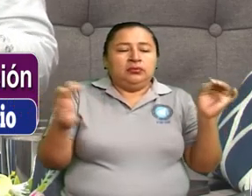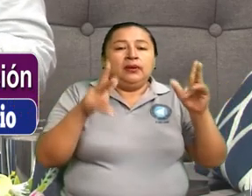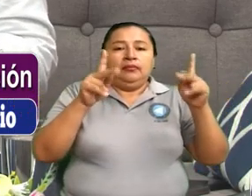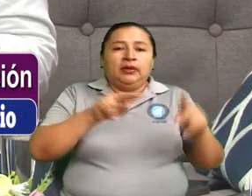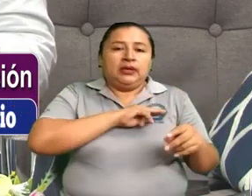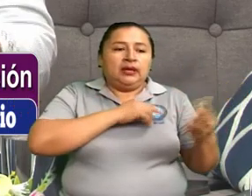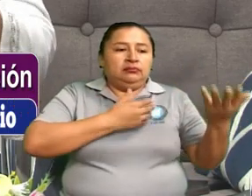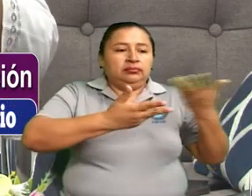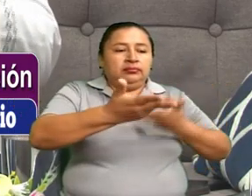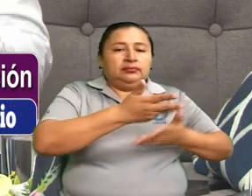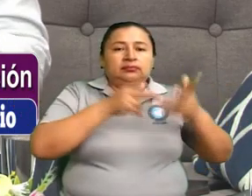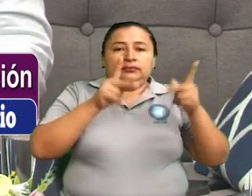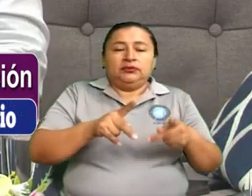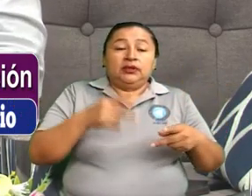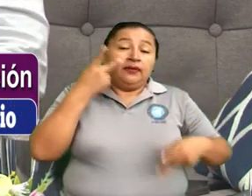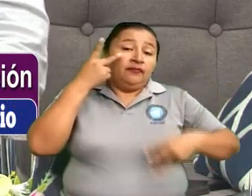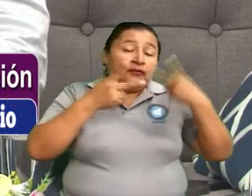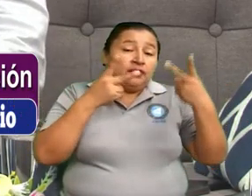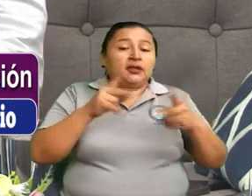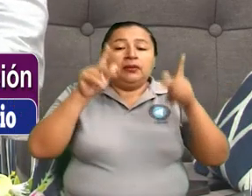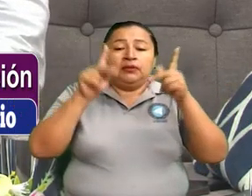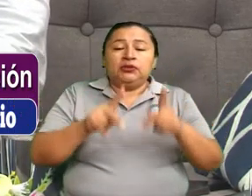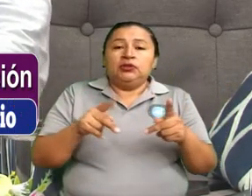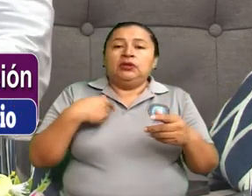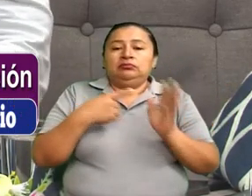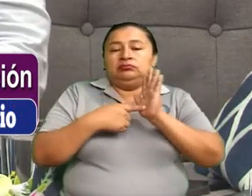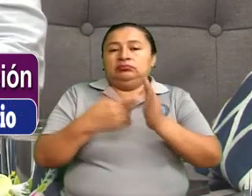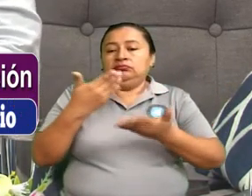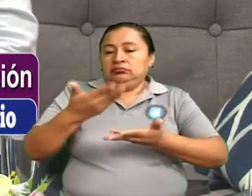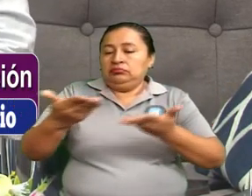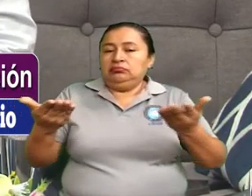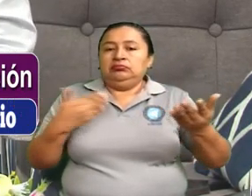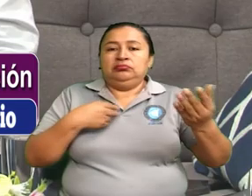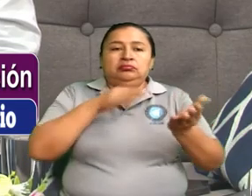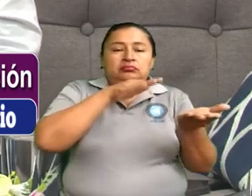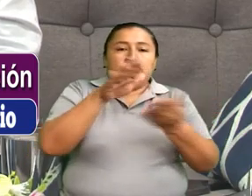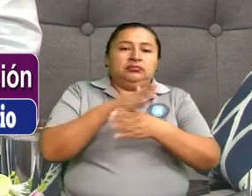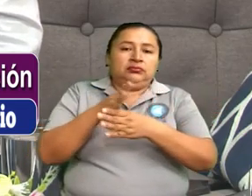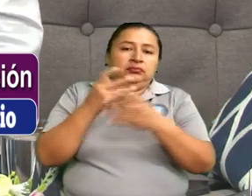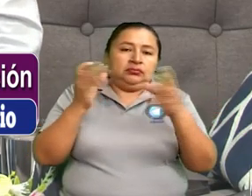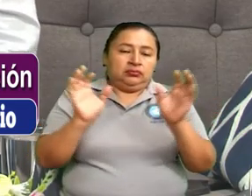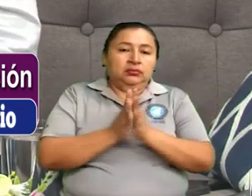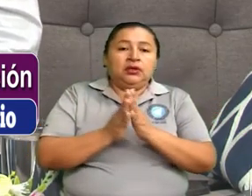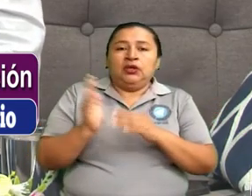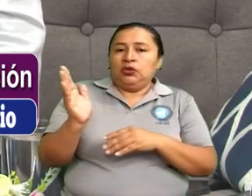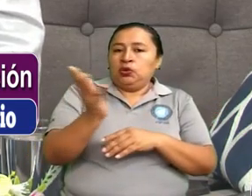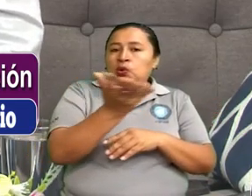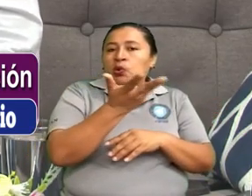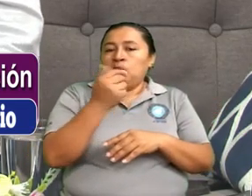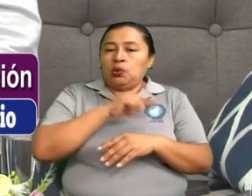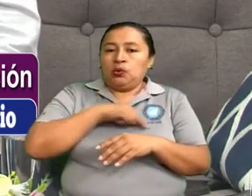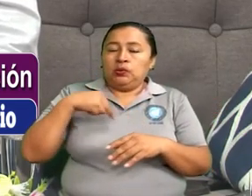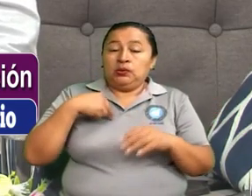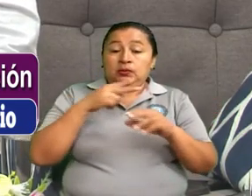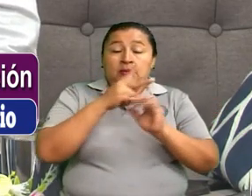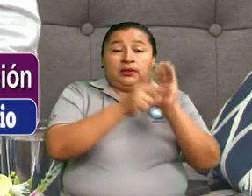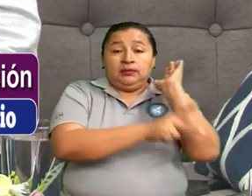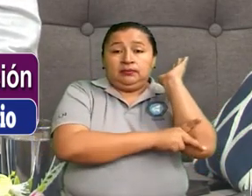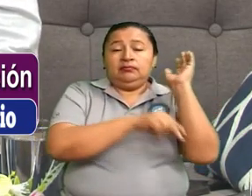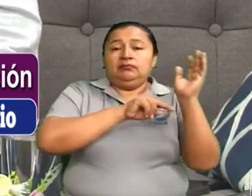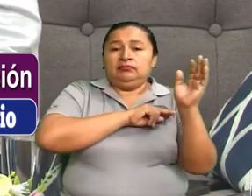ese intercambio entre los visitantes y entre los expositores de los productos. Entonces, en todo nuestro país, exactamente, en todo